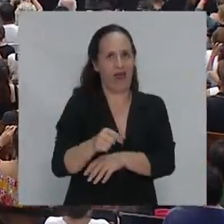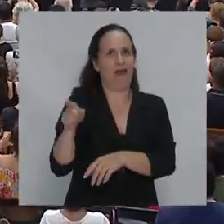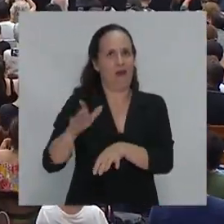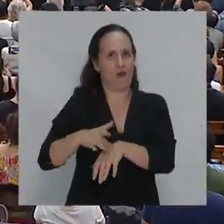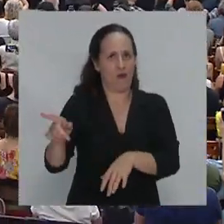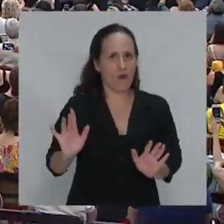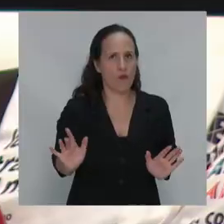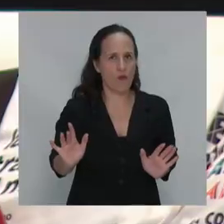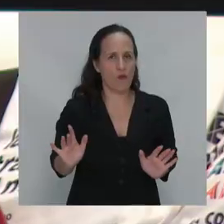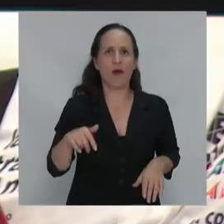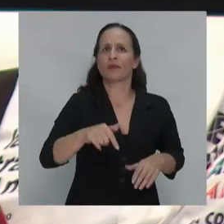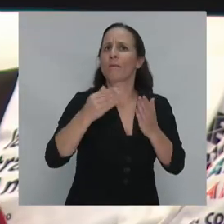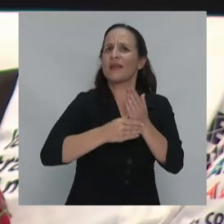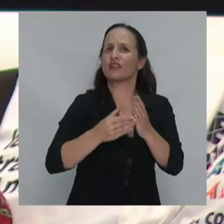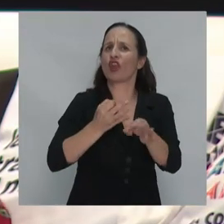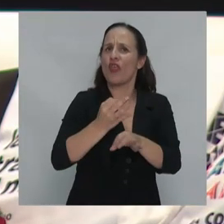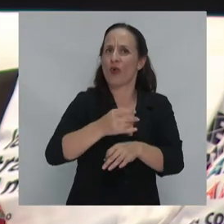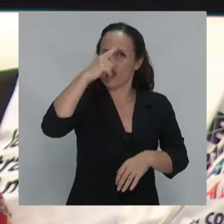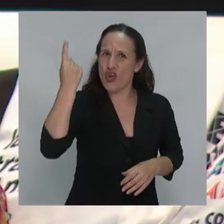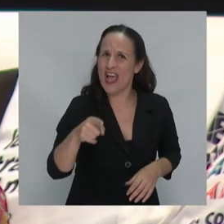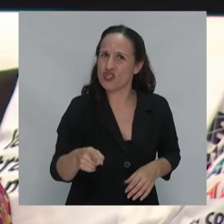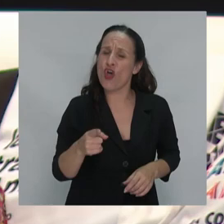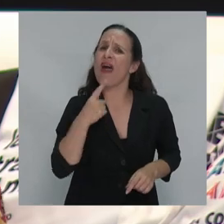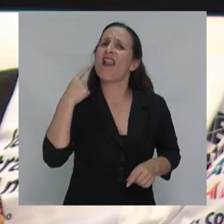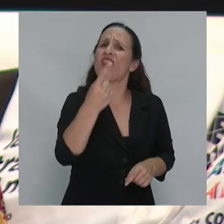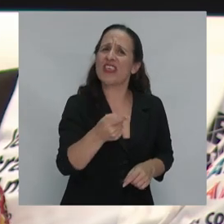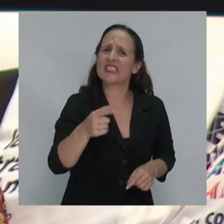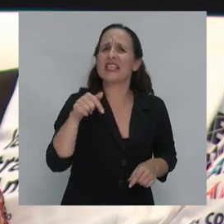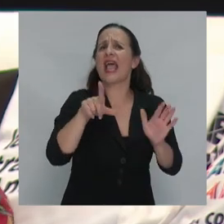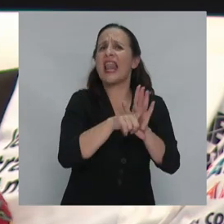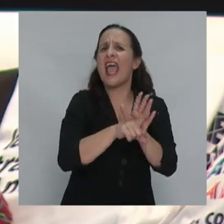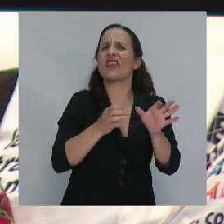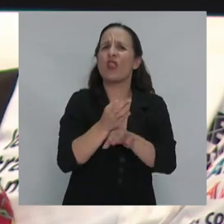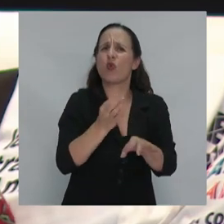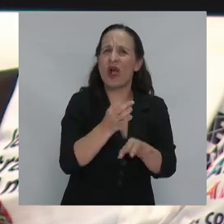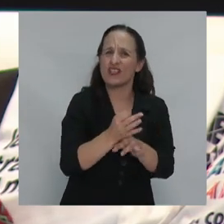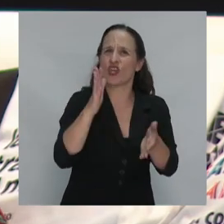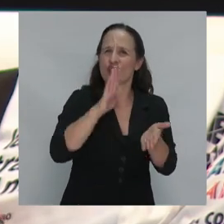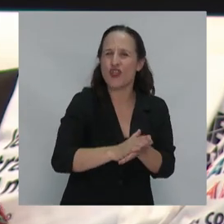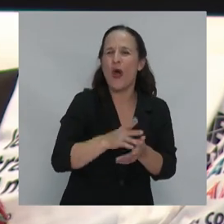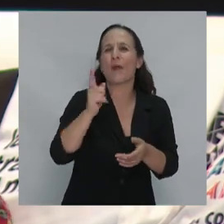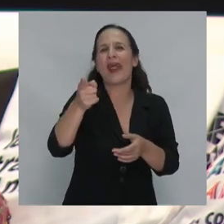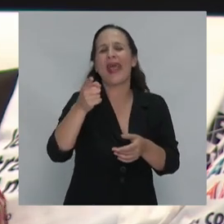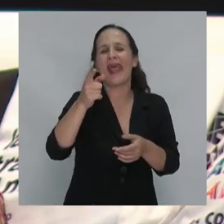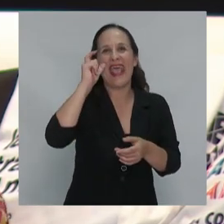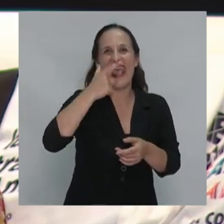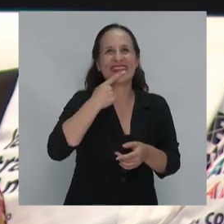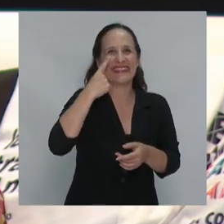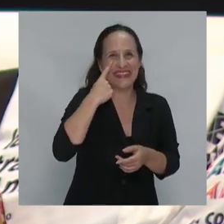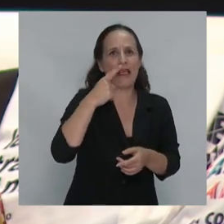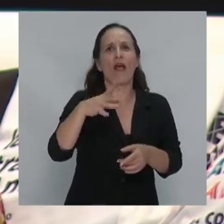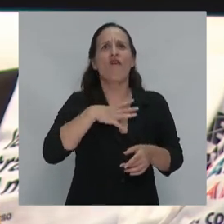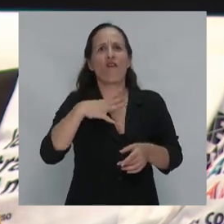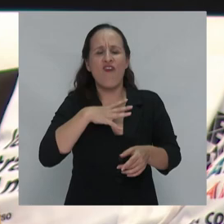El actual ministro de Educación Nacional dice que con respecto a la ley de educación sexual integral, lo que falta es